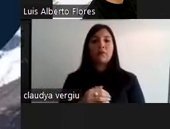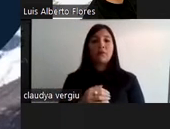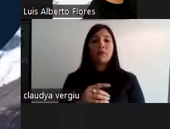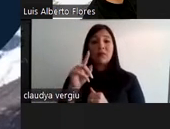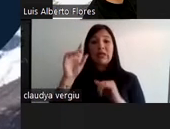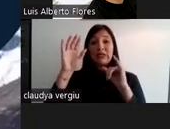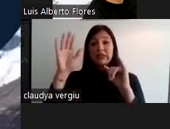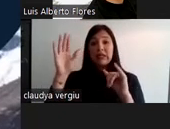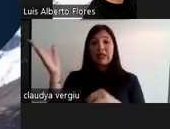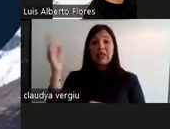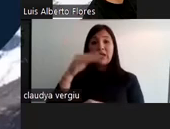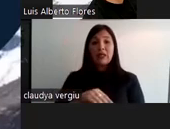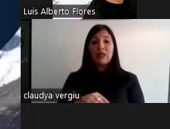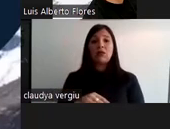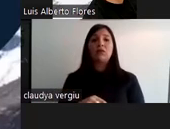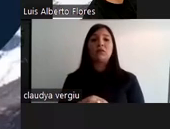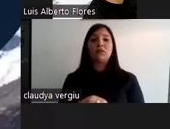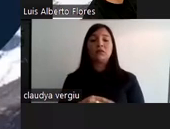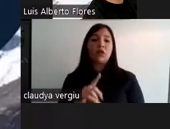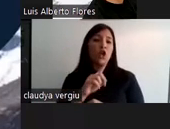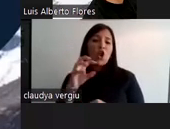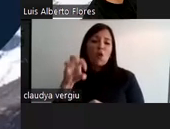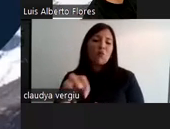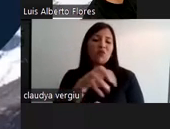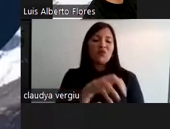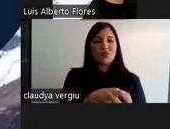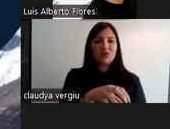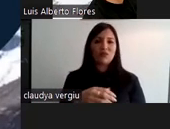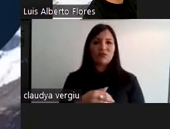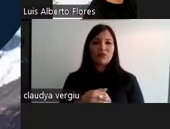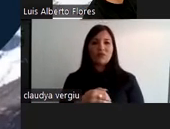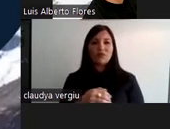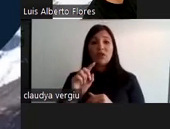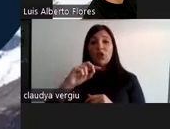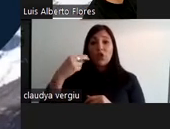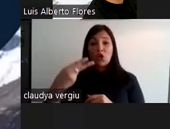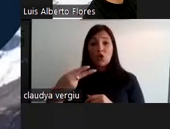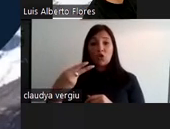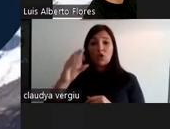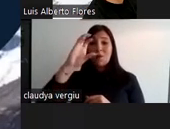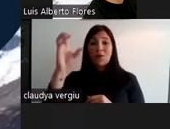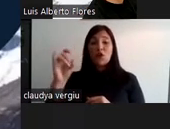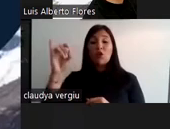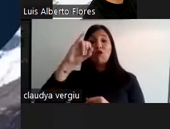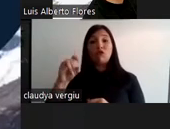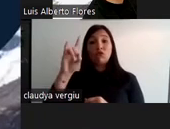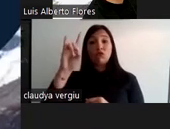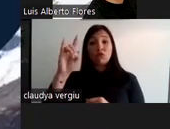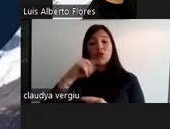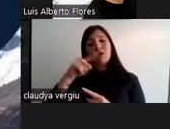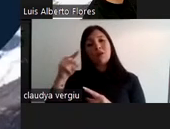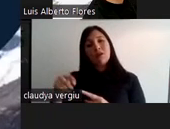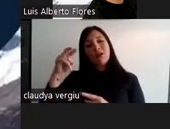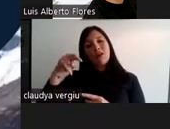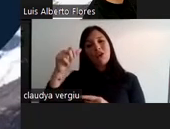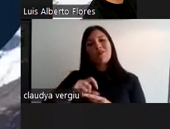diez viajaría un departamento nueve cinco no por otro lado la macrorregión Sur seguida por la del Norte son